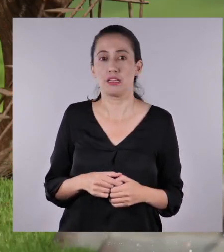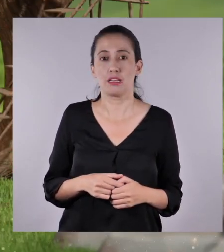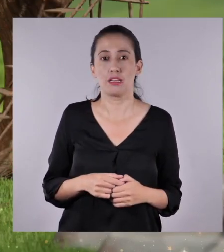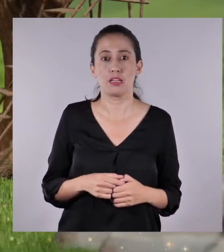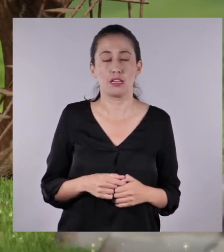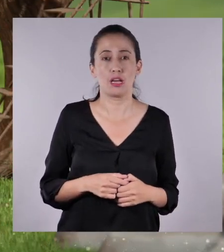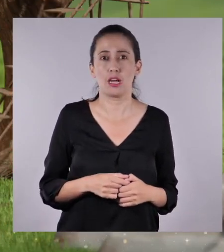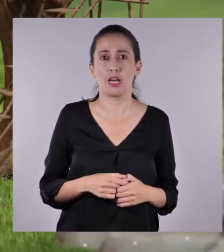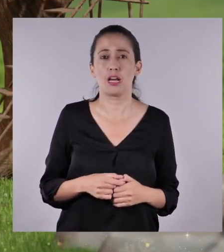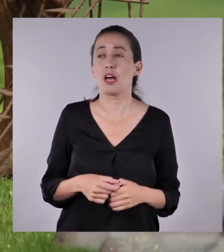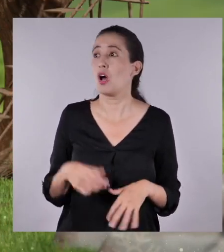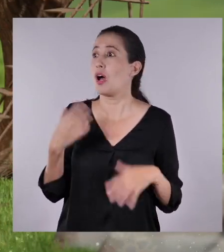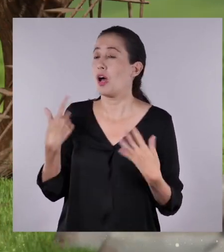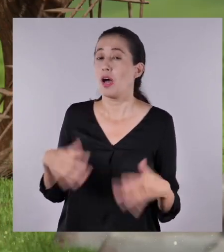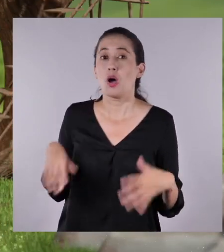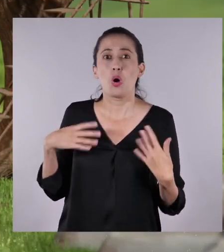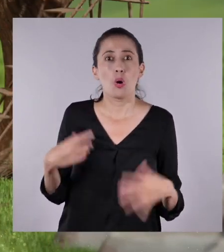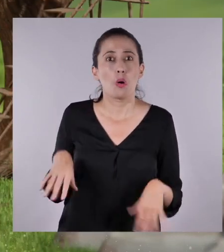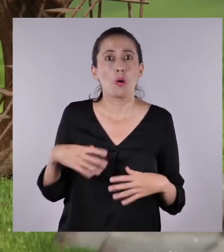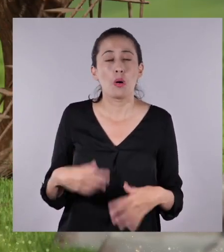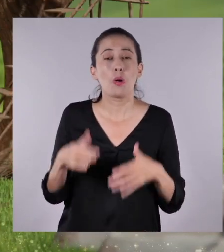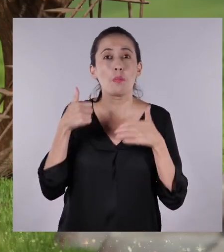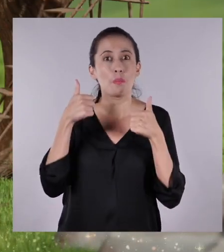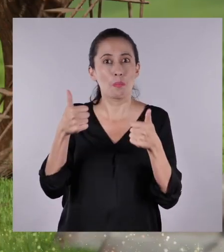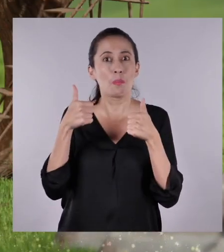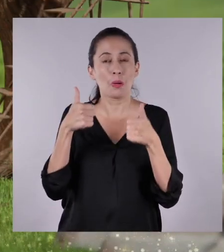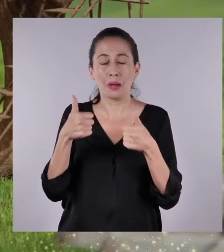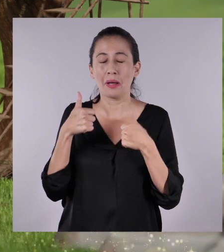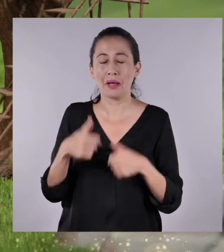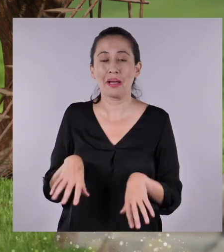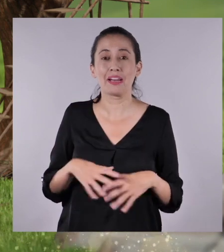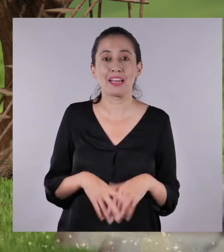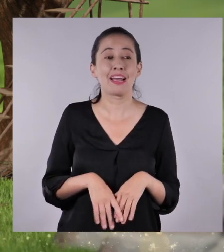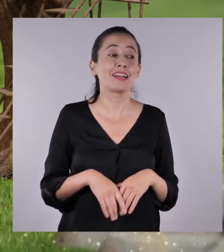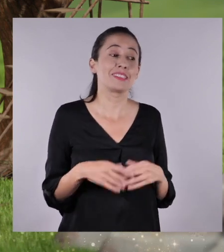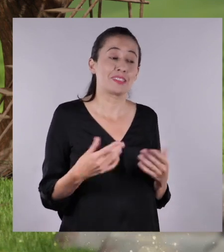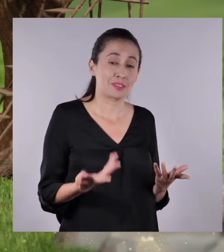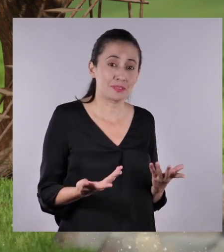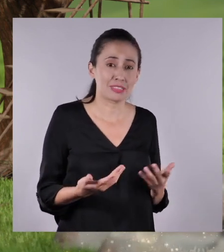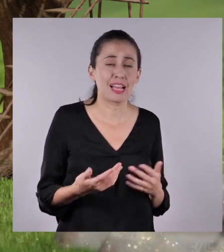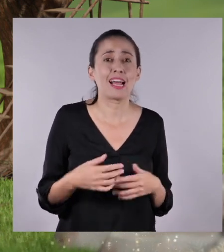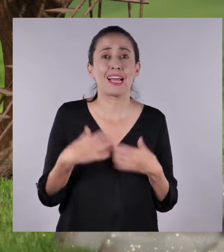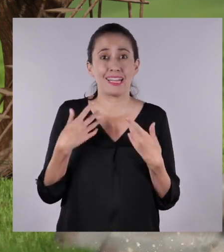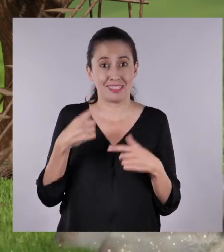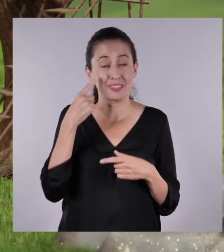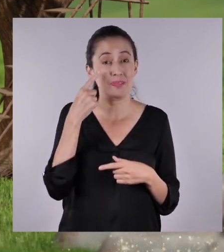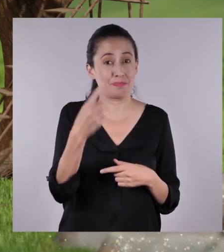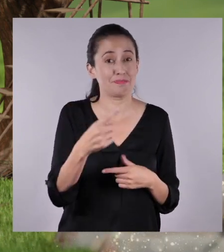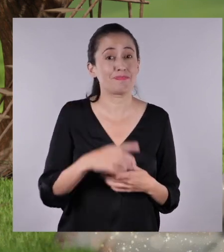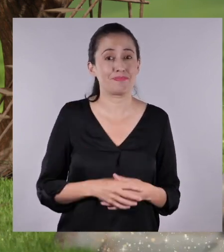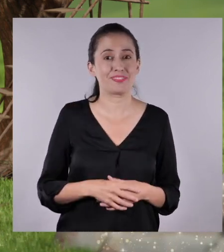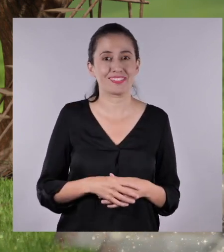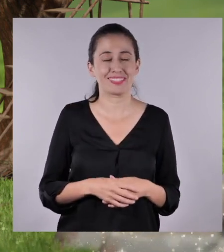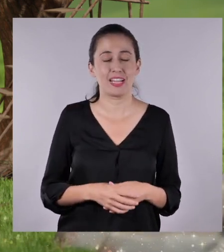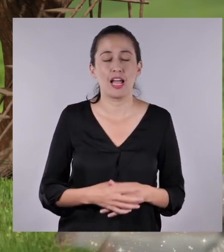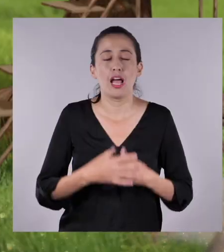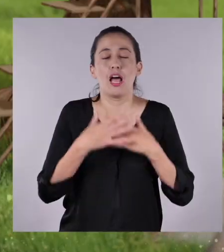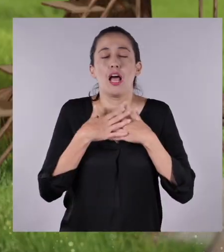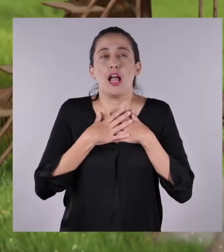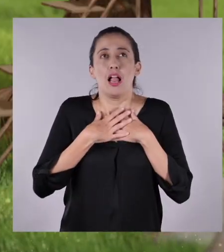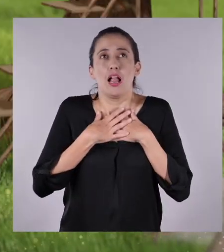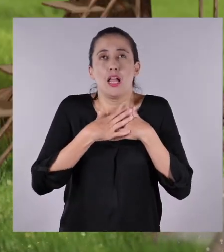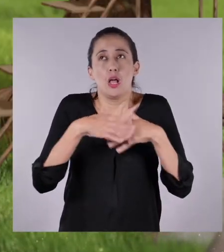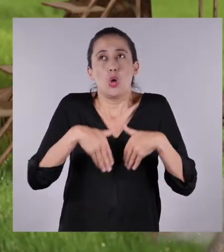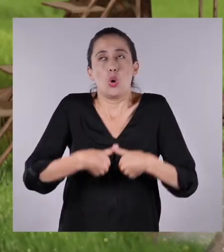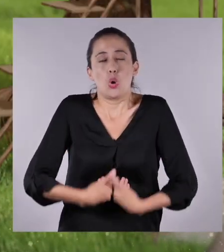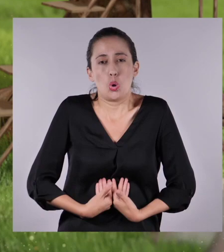¿Estás bien? Con razón, Nancy es tan buena. Sí, ¿te diste cuenta?